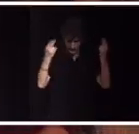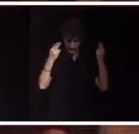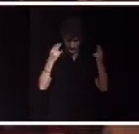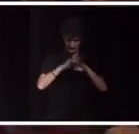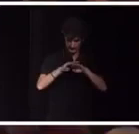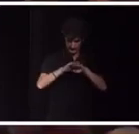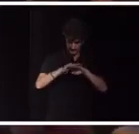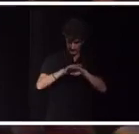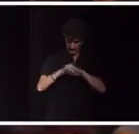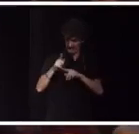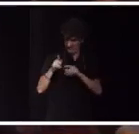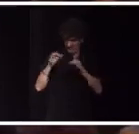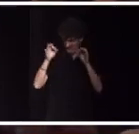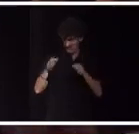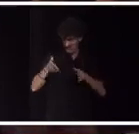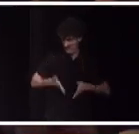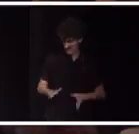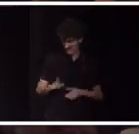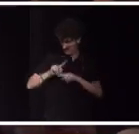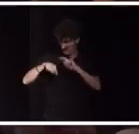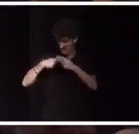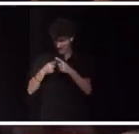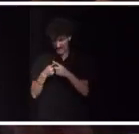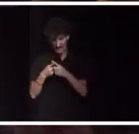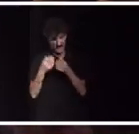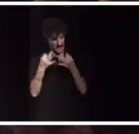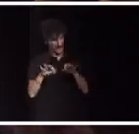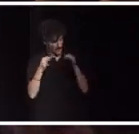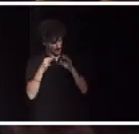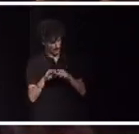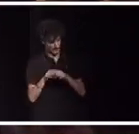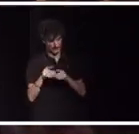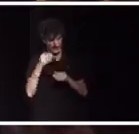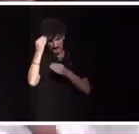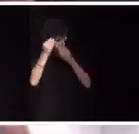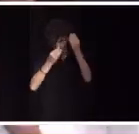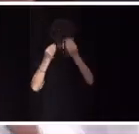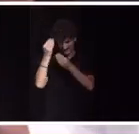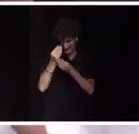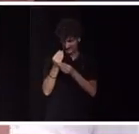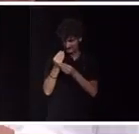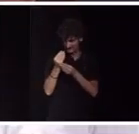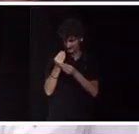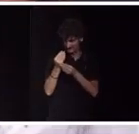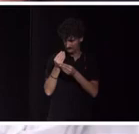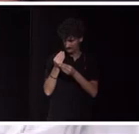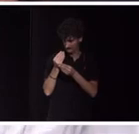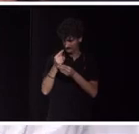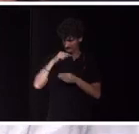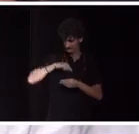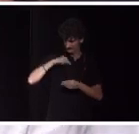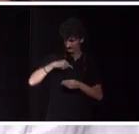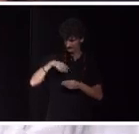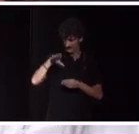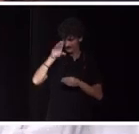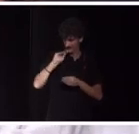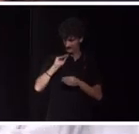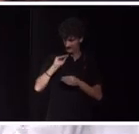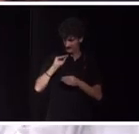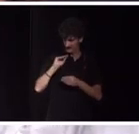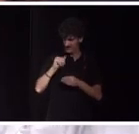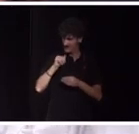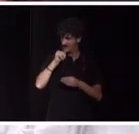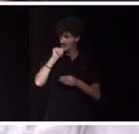Porque nosotros y nosotras partimos de un pensamiento sencillo que entiende todo el mundo.